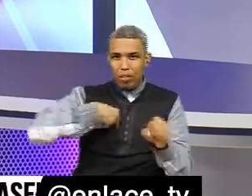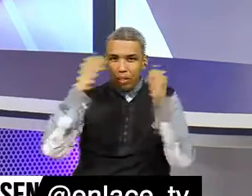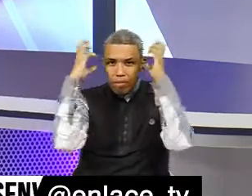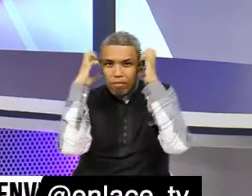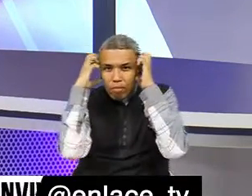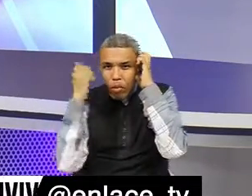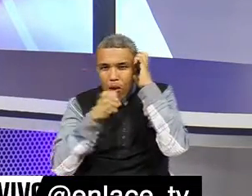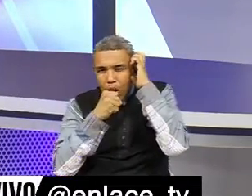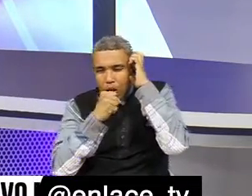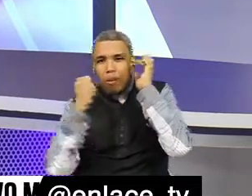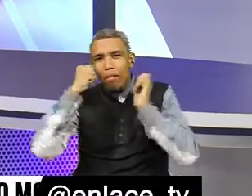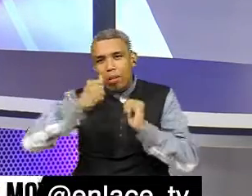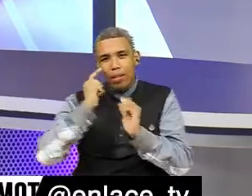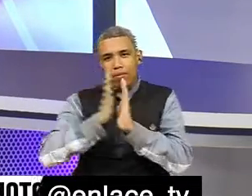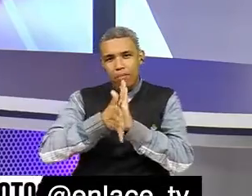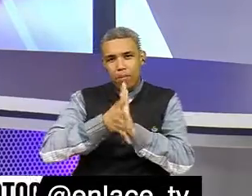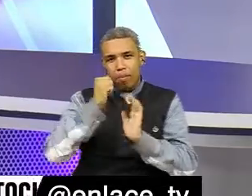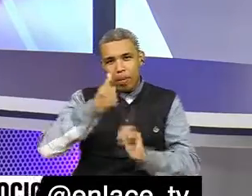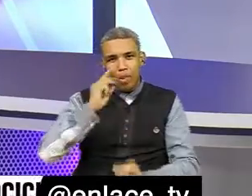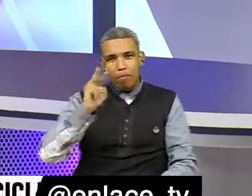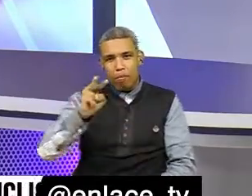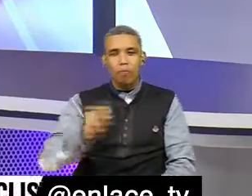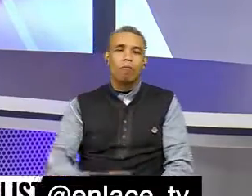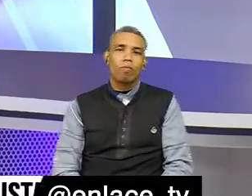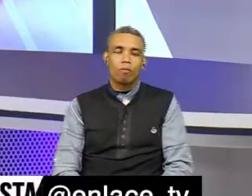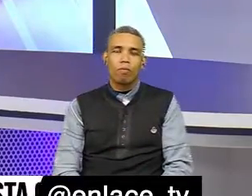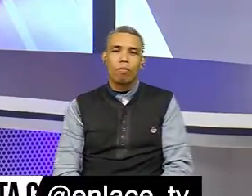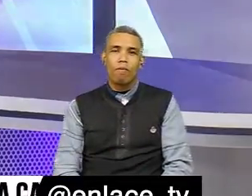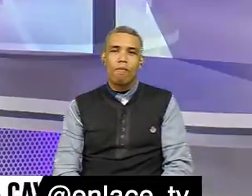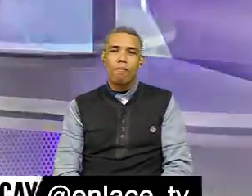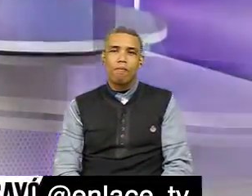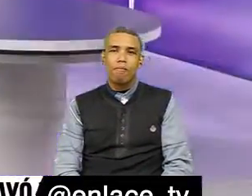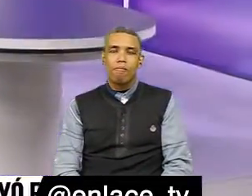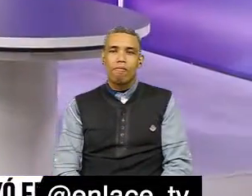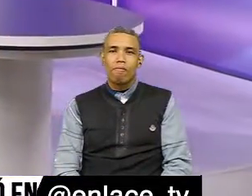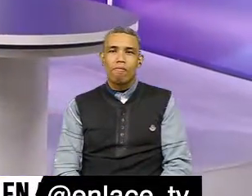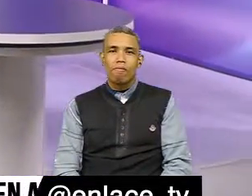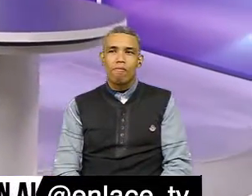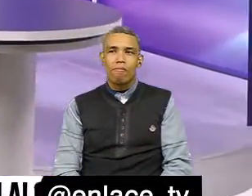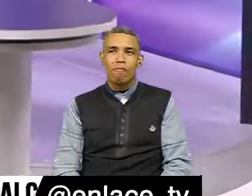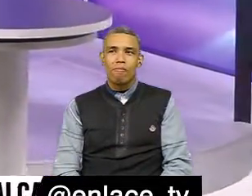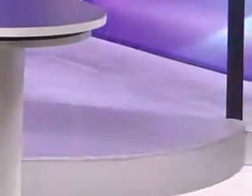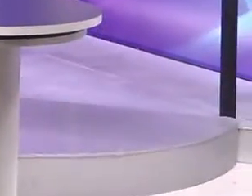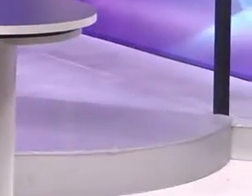Gracias por acompañarnos y que tengan todos una feliz noche. ¿Qué fue lo...